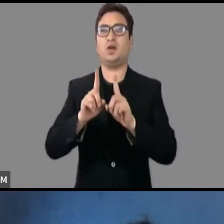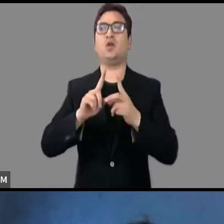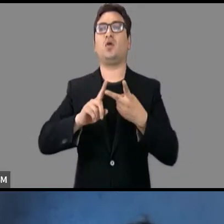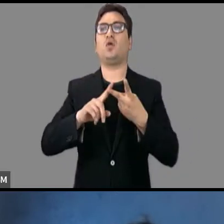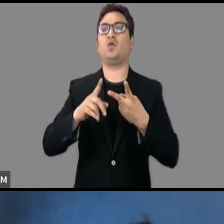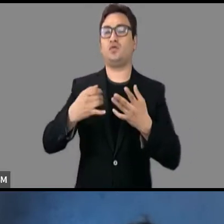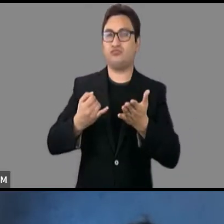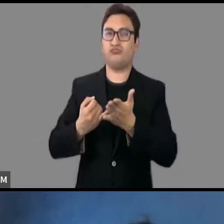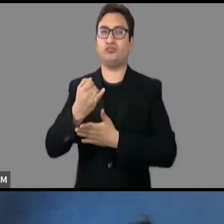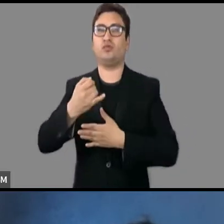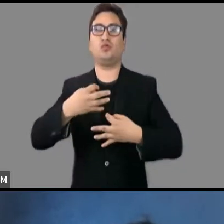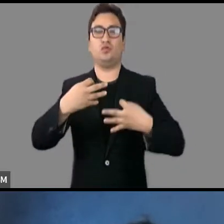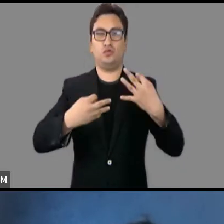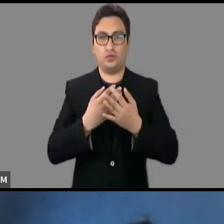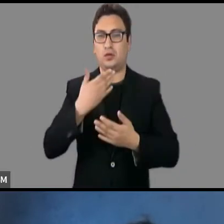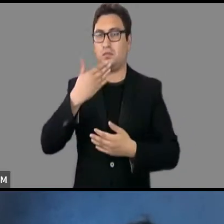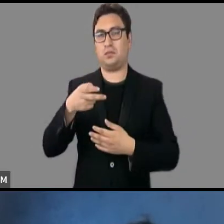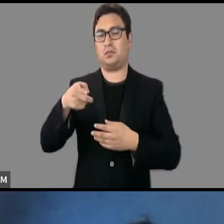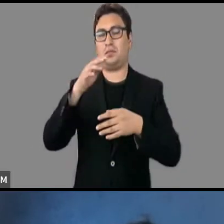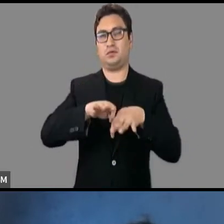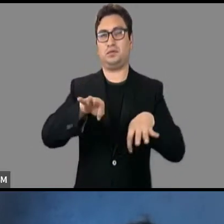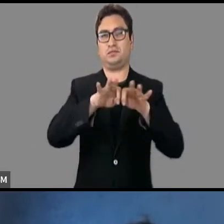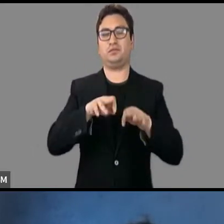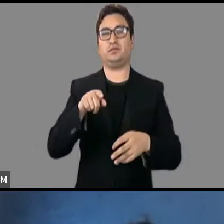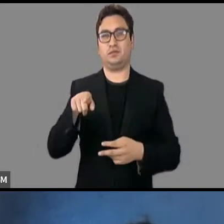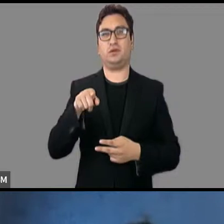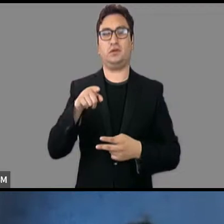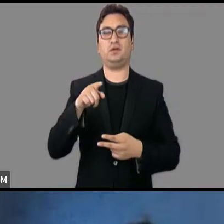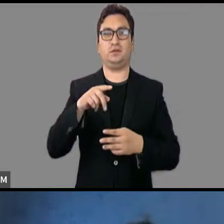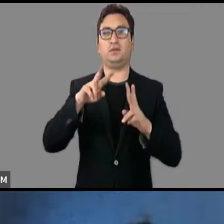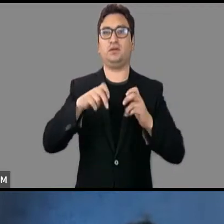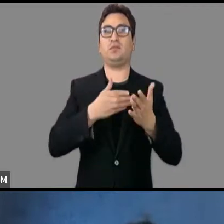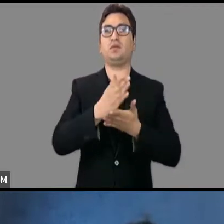para el tema de acceso a la justicia. Sin embargo, creo que